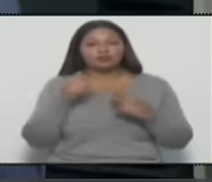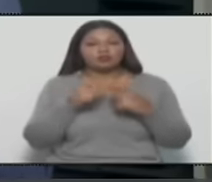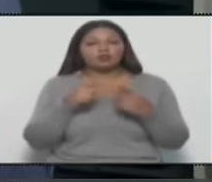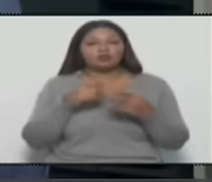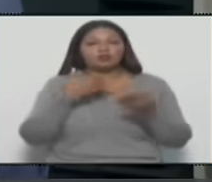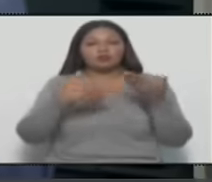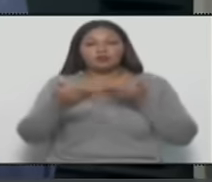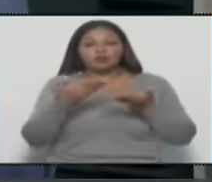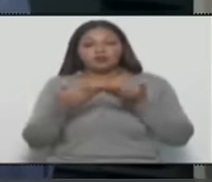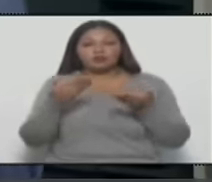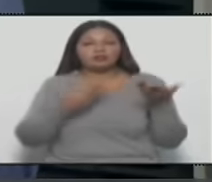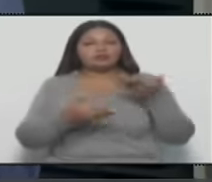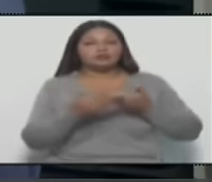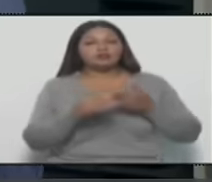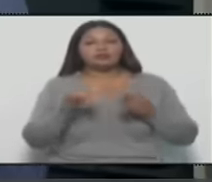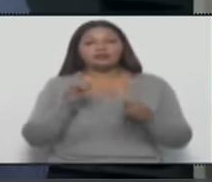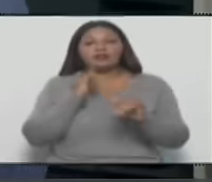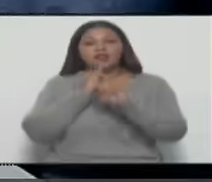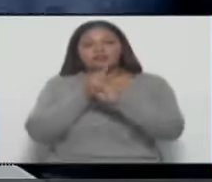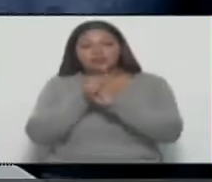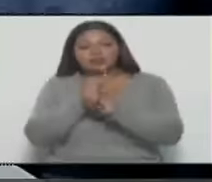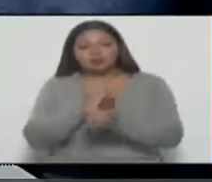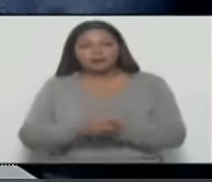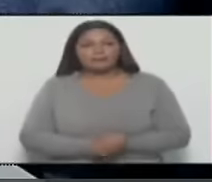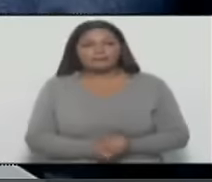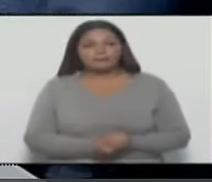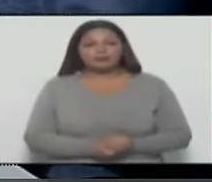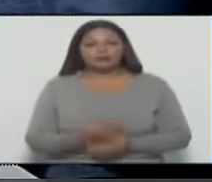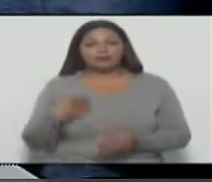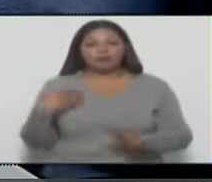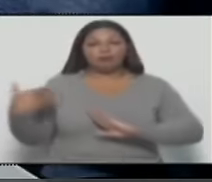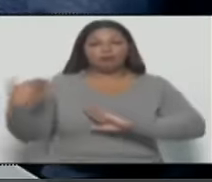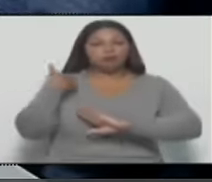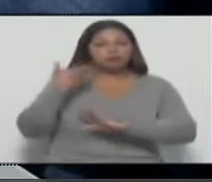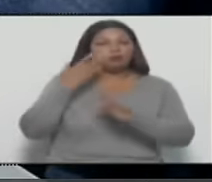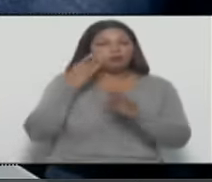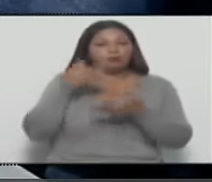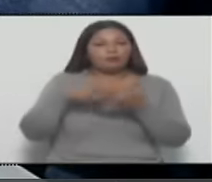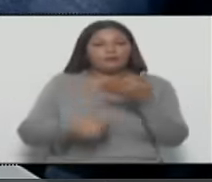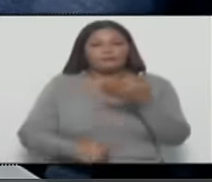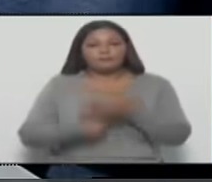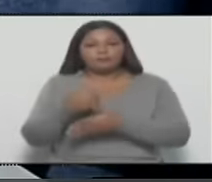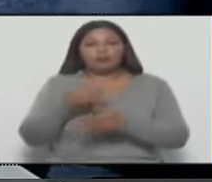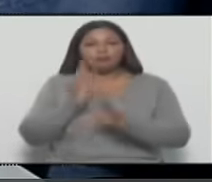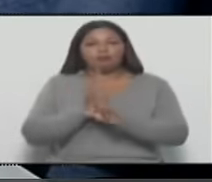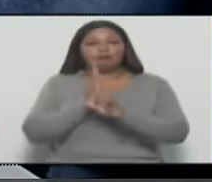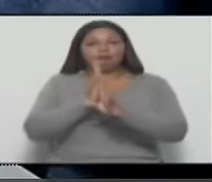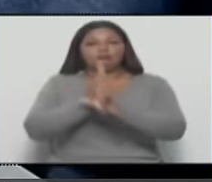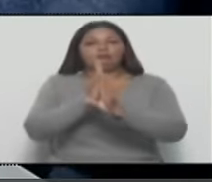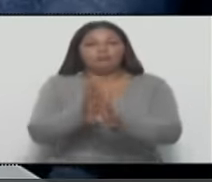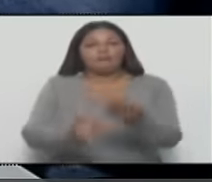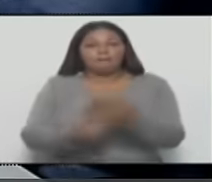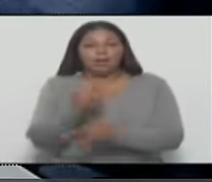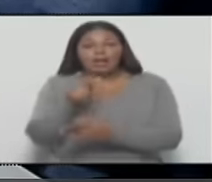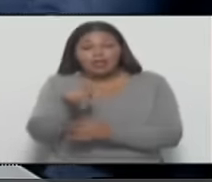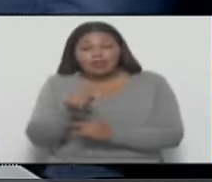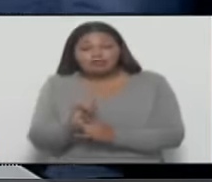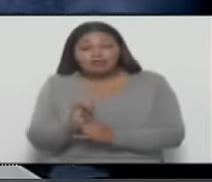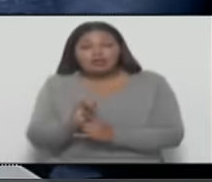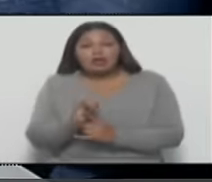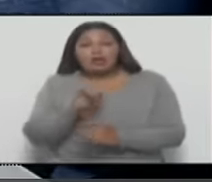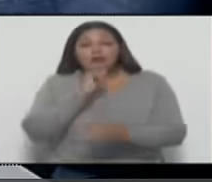de servicios de Internet. Entonces, al tú atacar o colocar más vehículos, okay, en esa autopista,